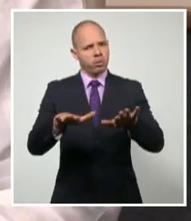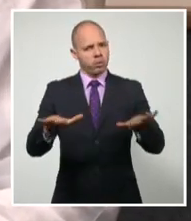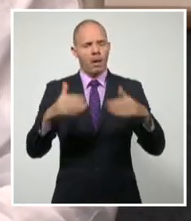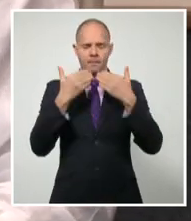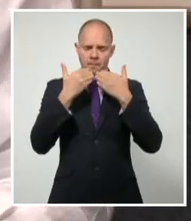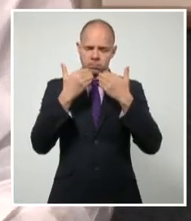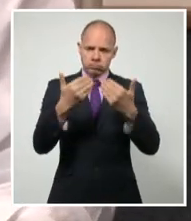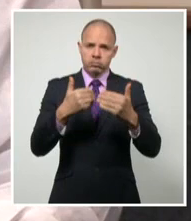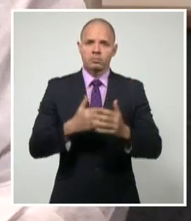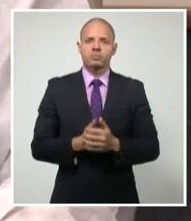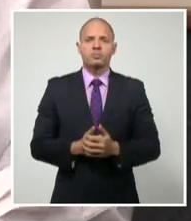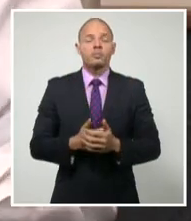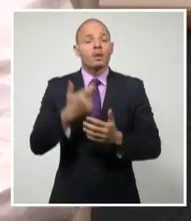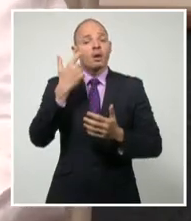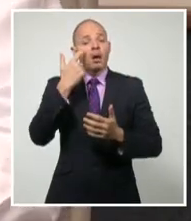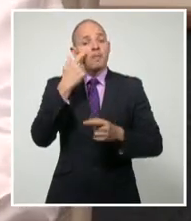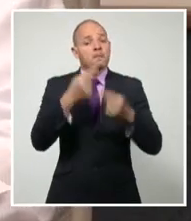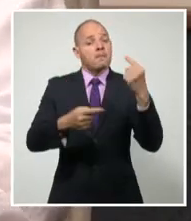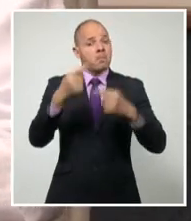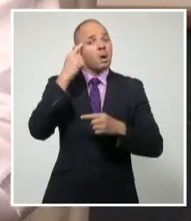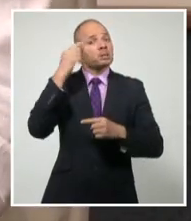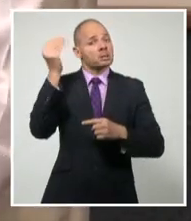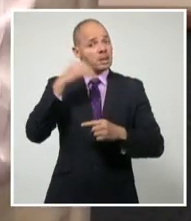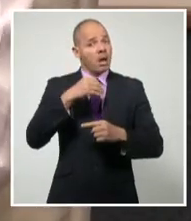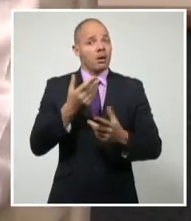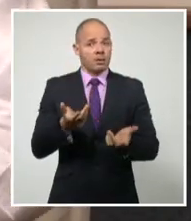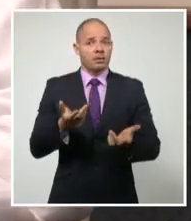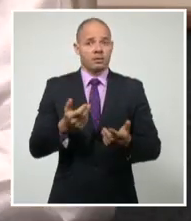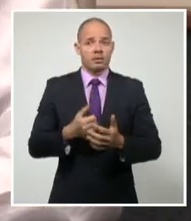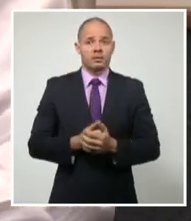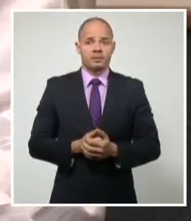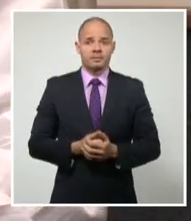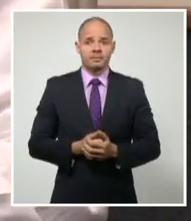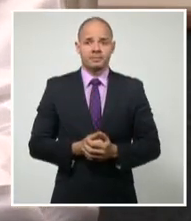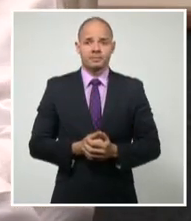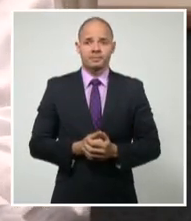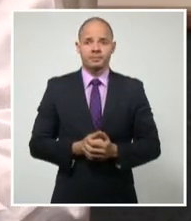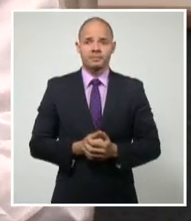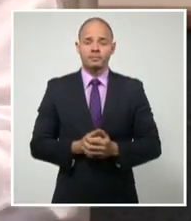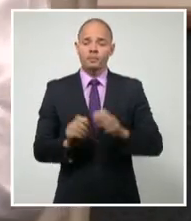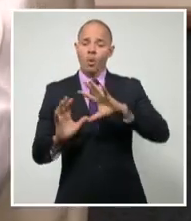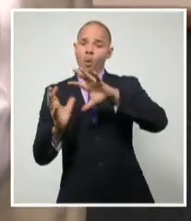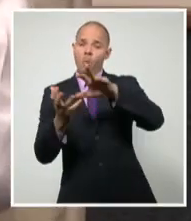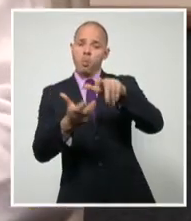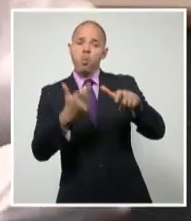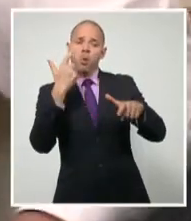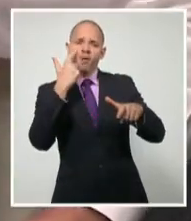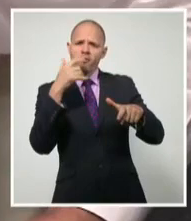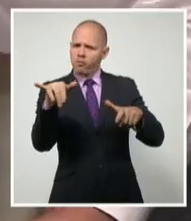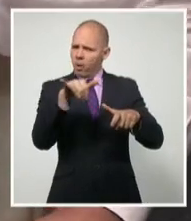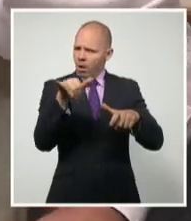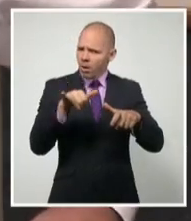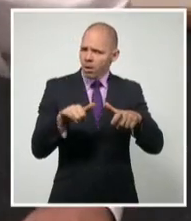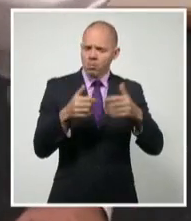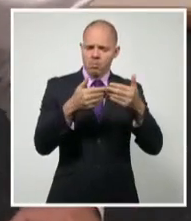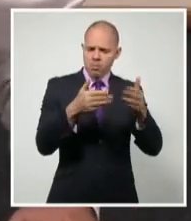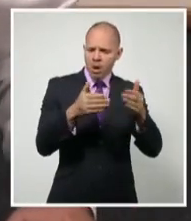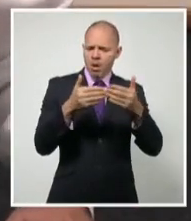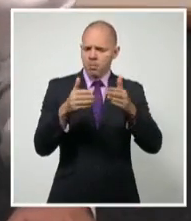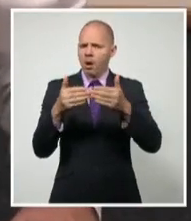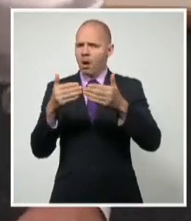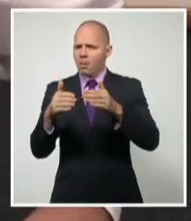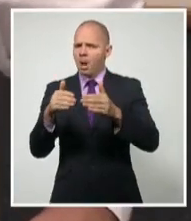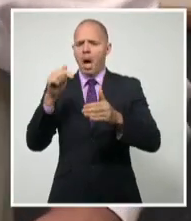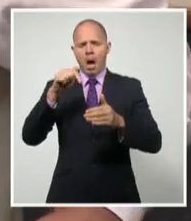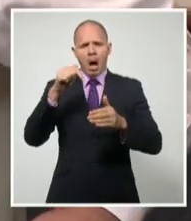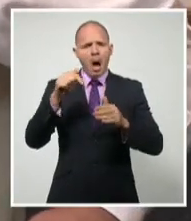esta situación y sobre todo con la influencia que tiene la pandemia en el mundo de manera organizada por todos los organismos de la Administración Central del